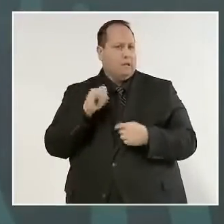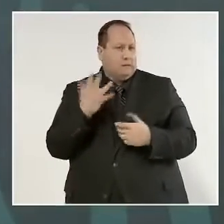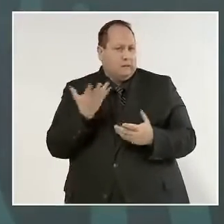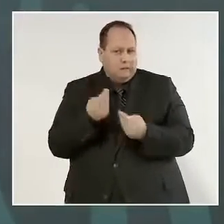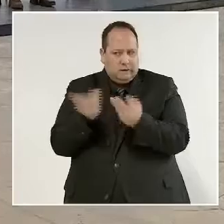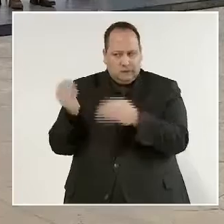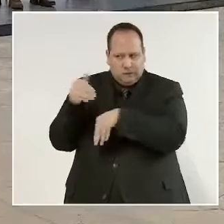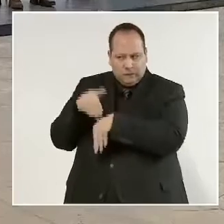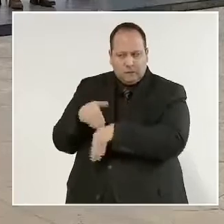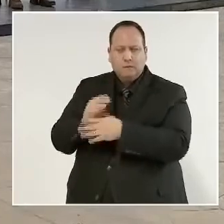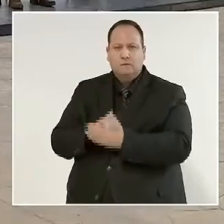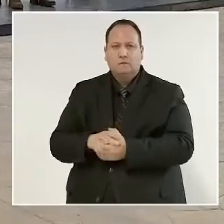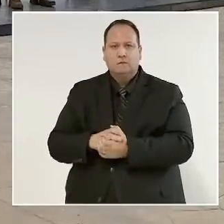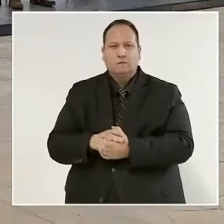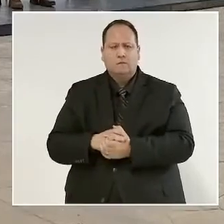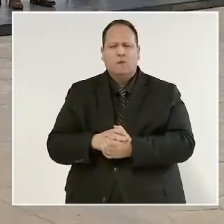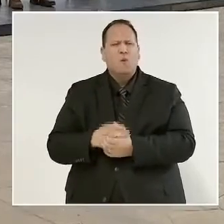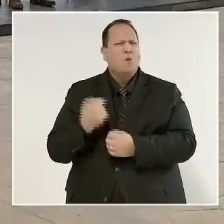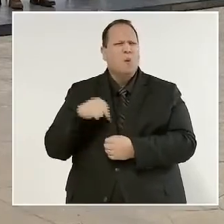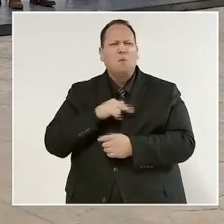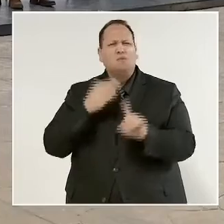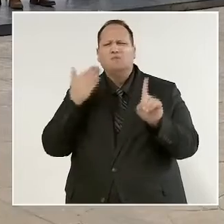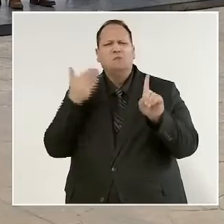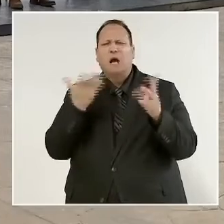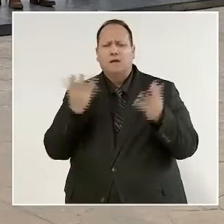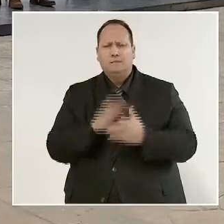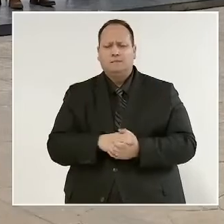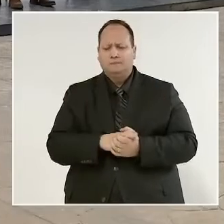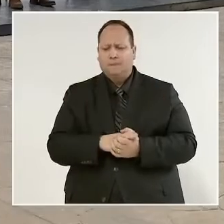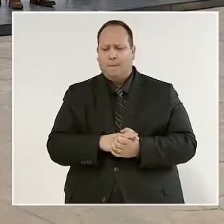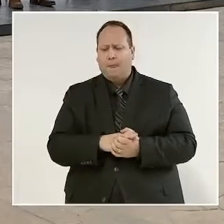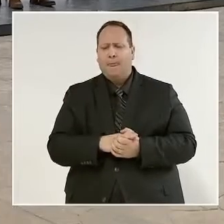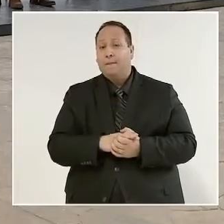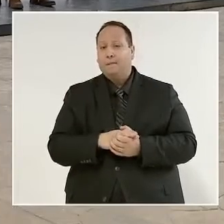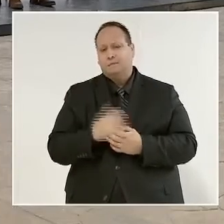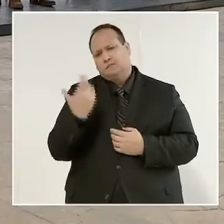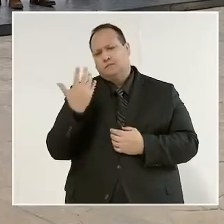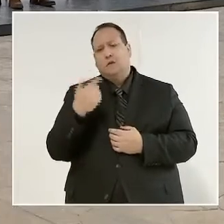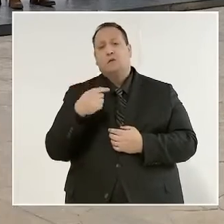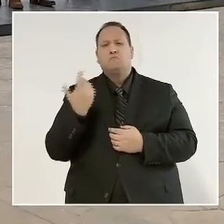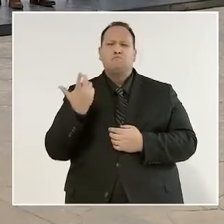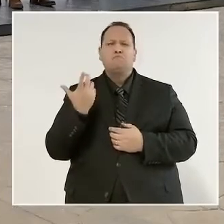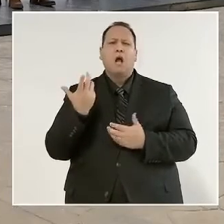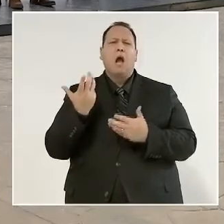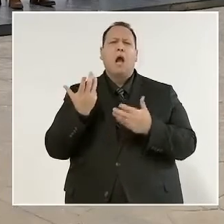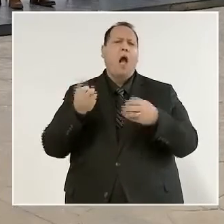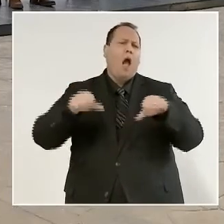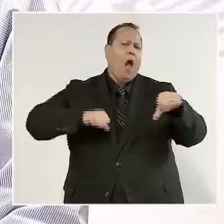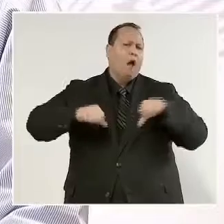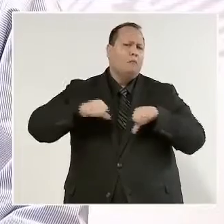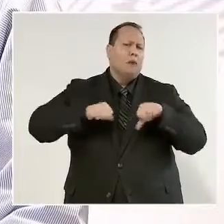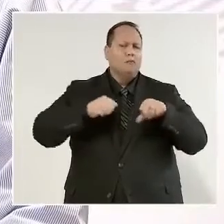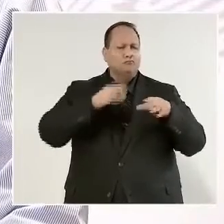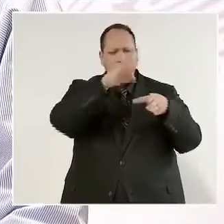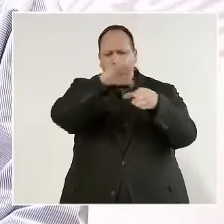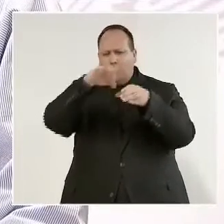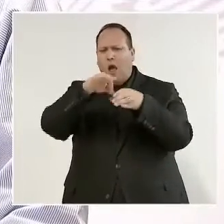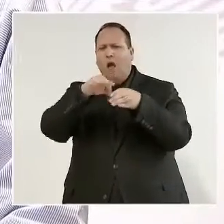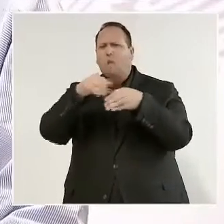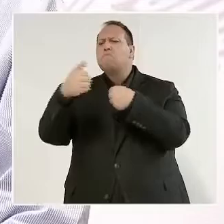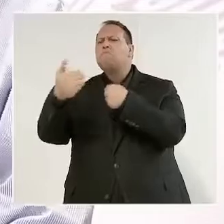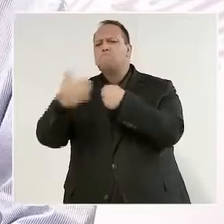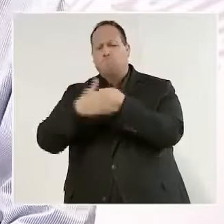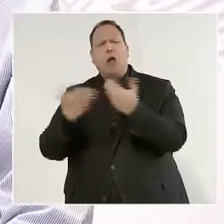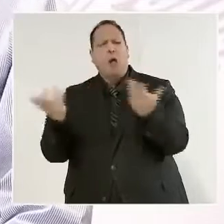Vamos a que este ejercicio se lleve a cabo